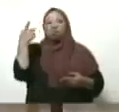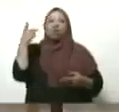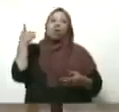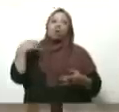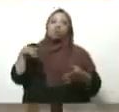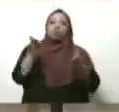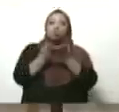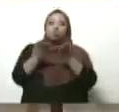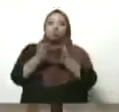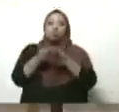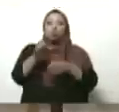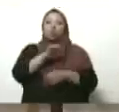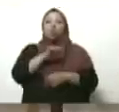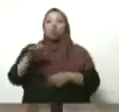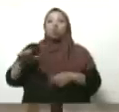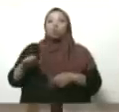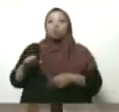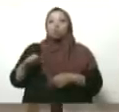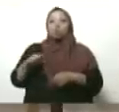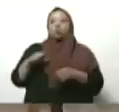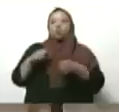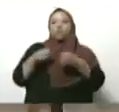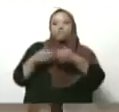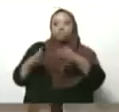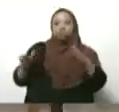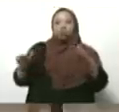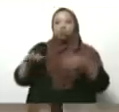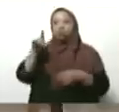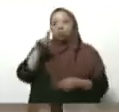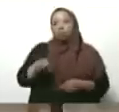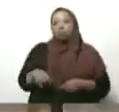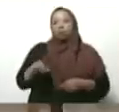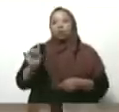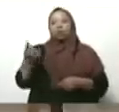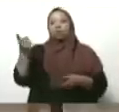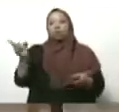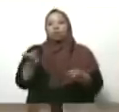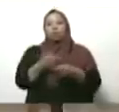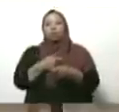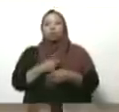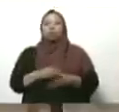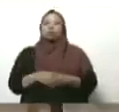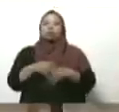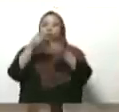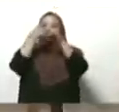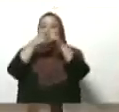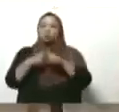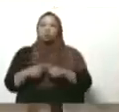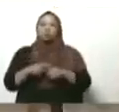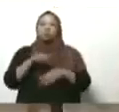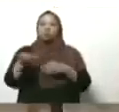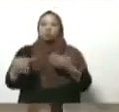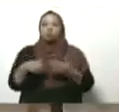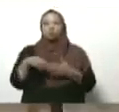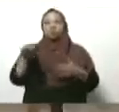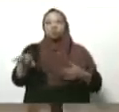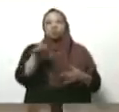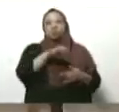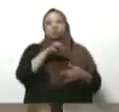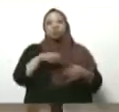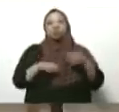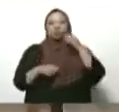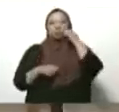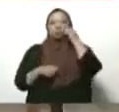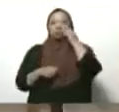públicos y privados en el período enero-agosto del 2022 se ha registrado un total en todo el territorio nacional bien